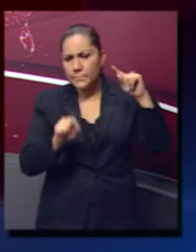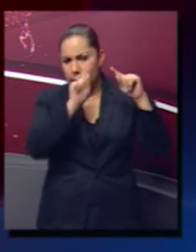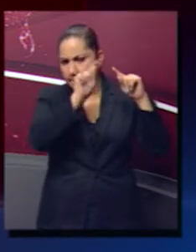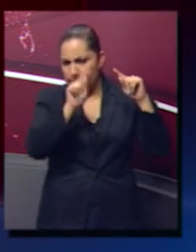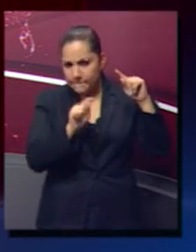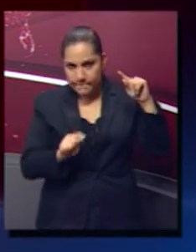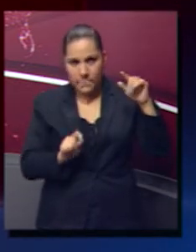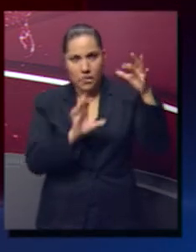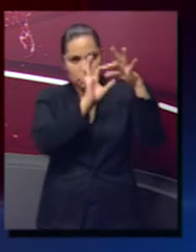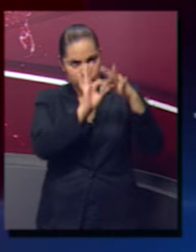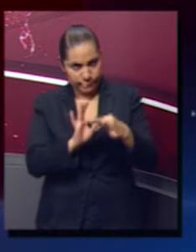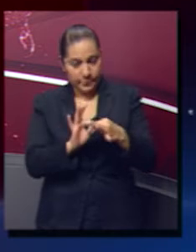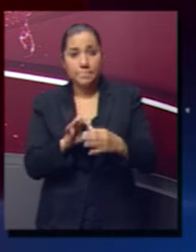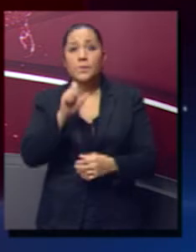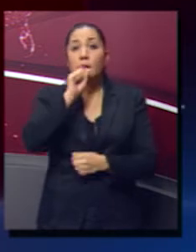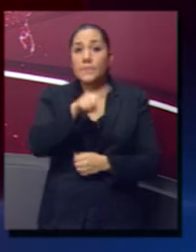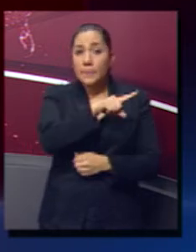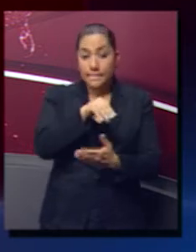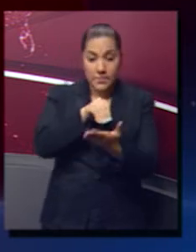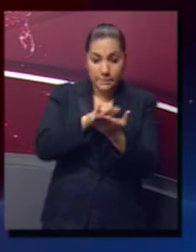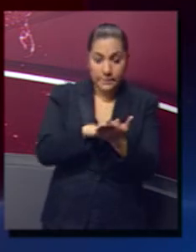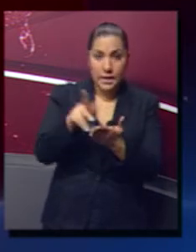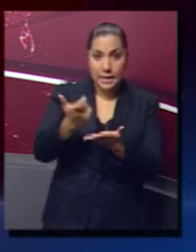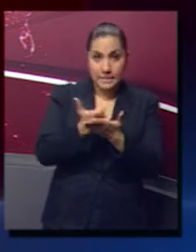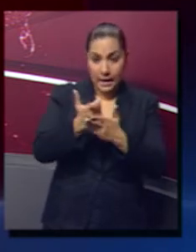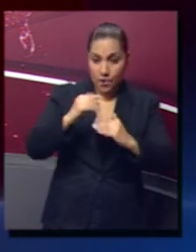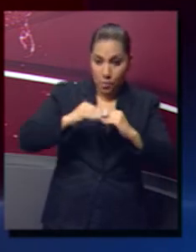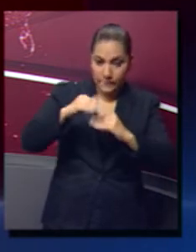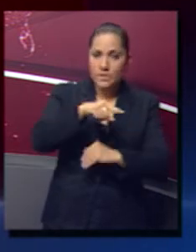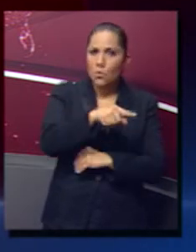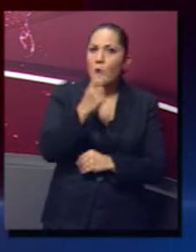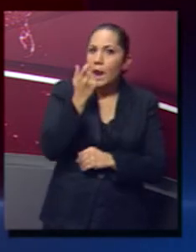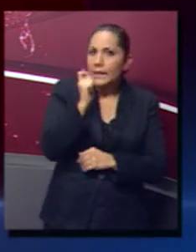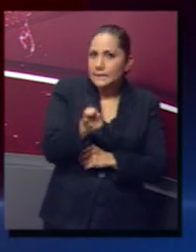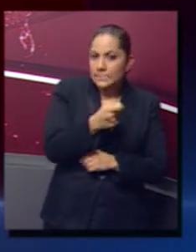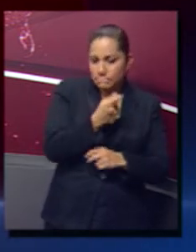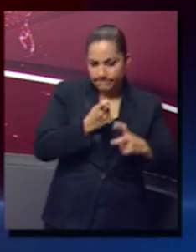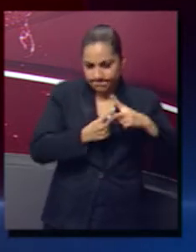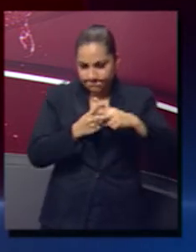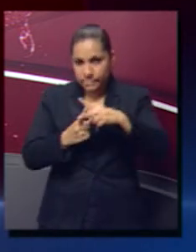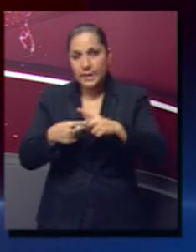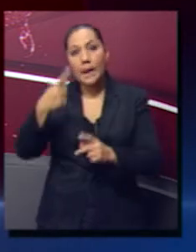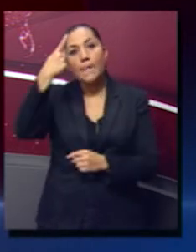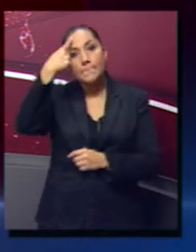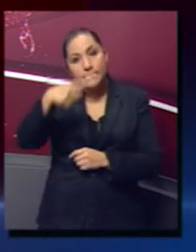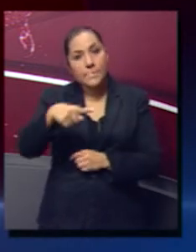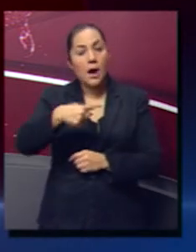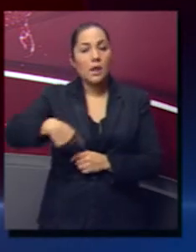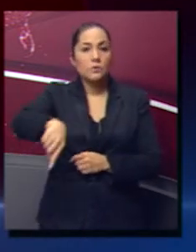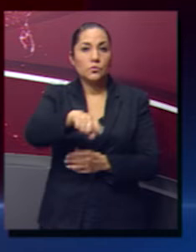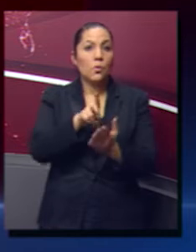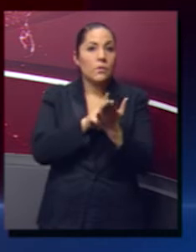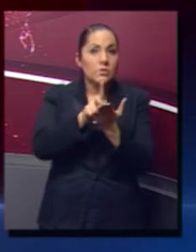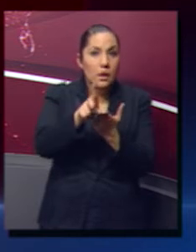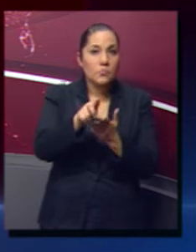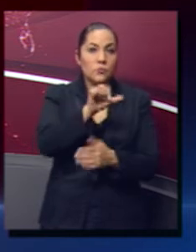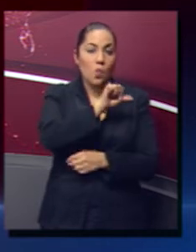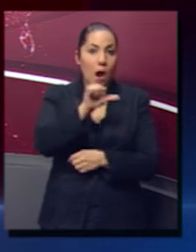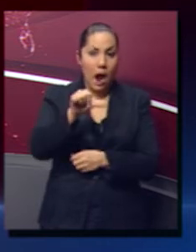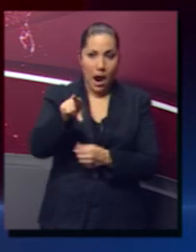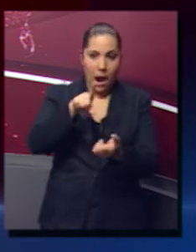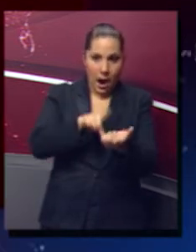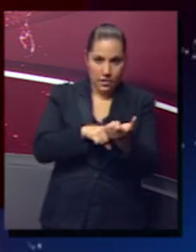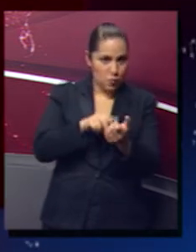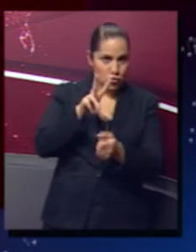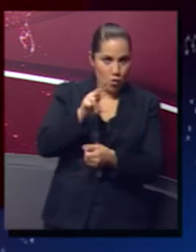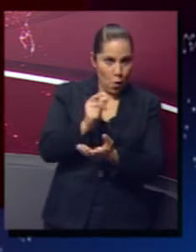que el salario mínimo se utilizará como índice, unidad, base, medida o referencia para los derechos cuya naturaleza sea análoga